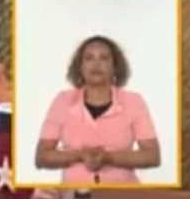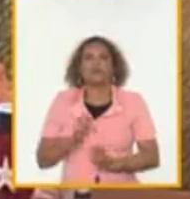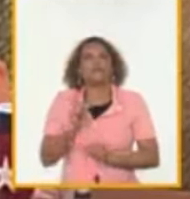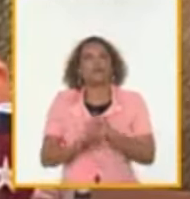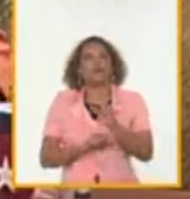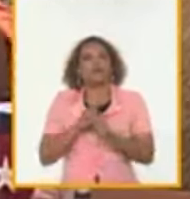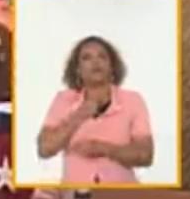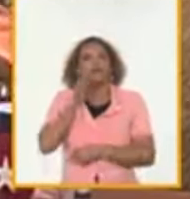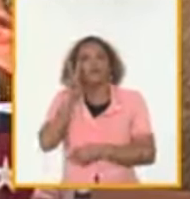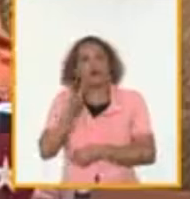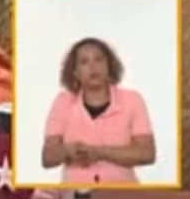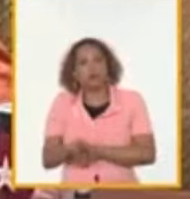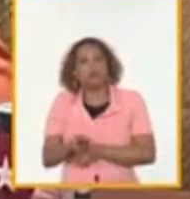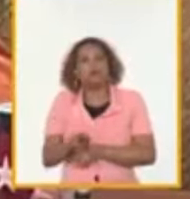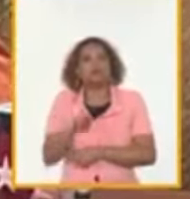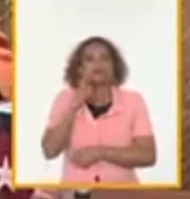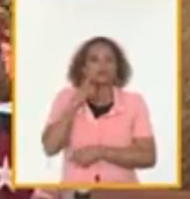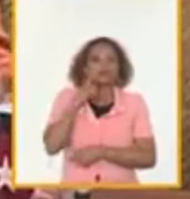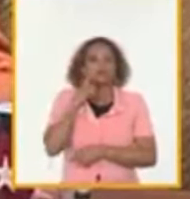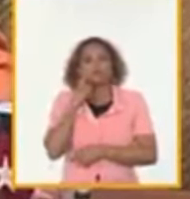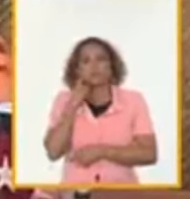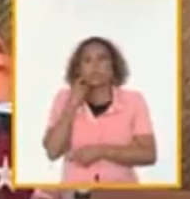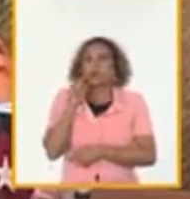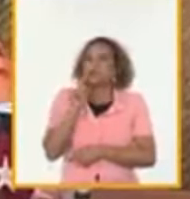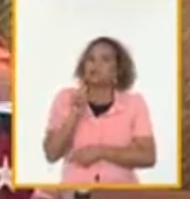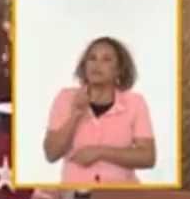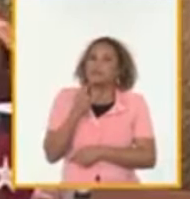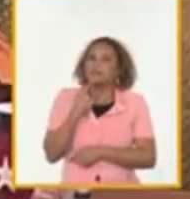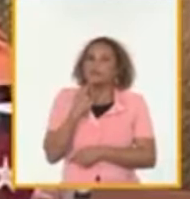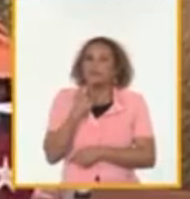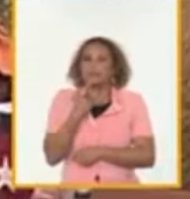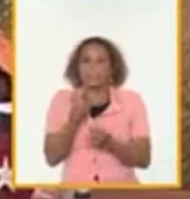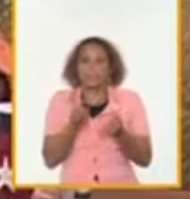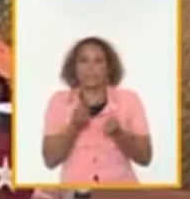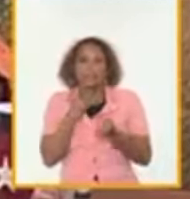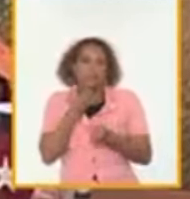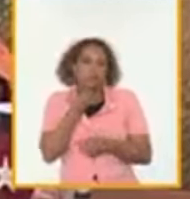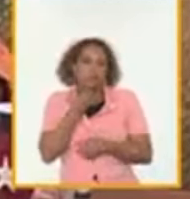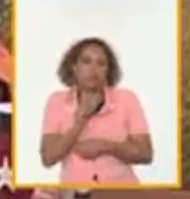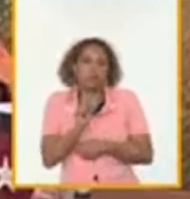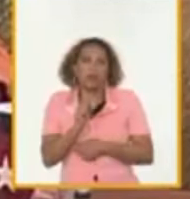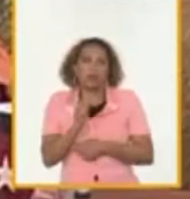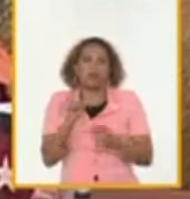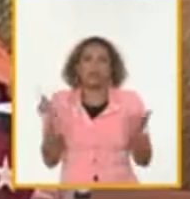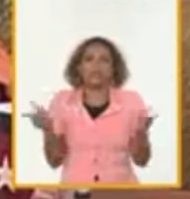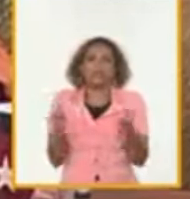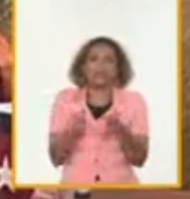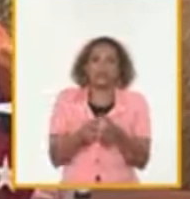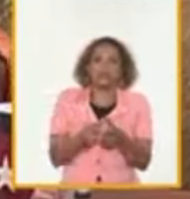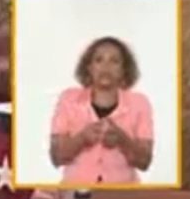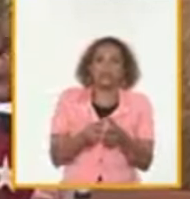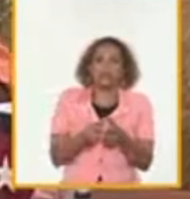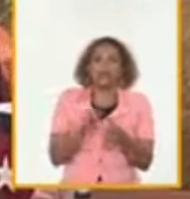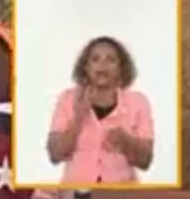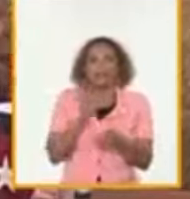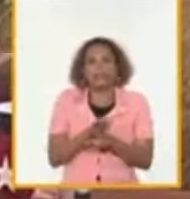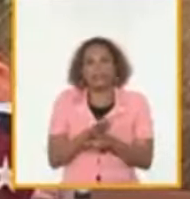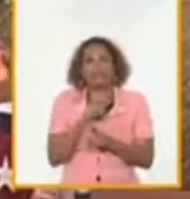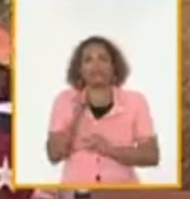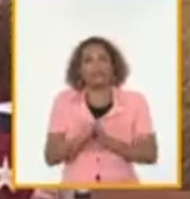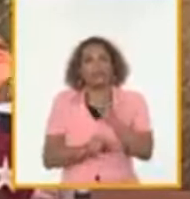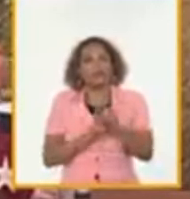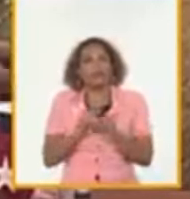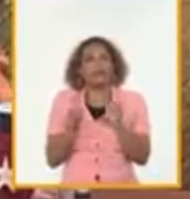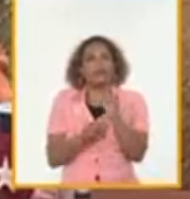evaluando nosotros veremos si es si es posible nosotros reducir a partir de las posibilidades y las